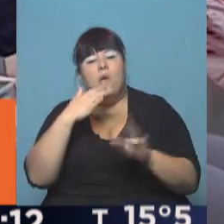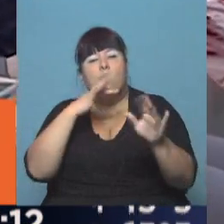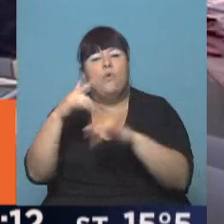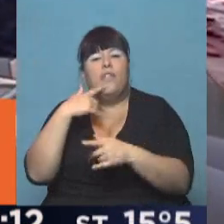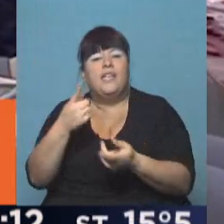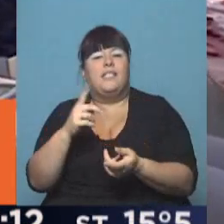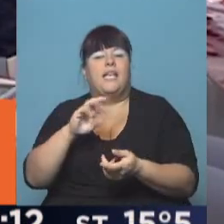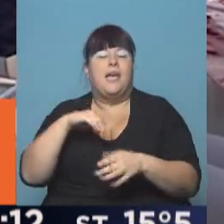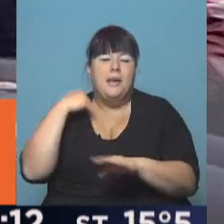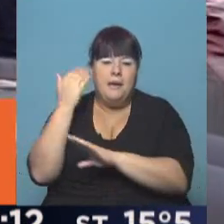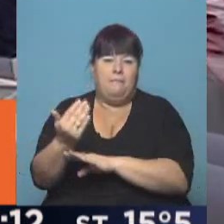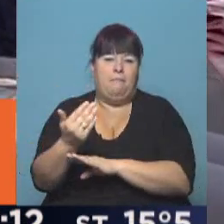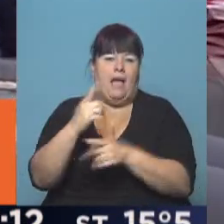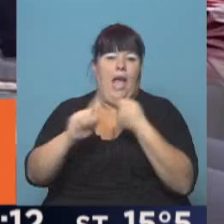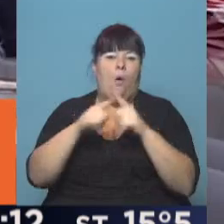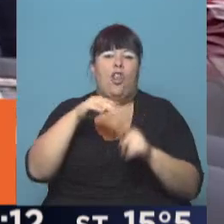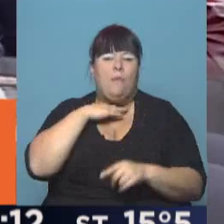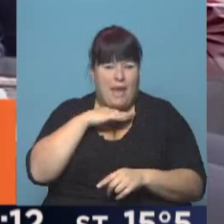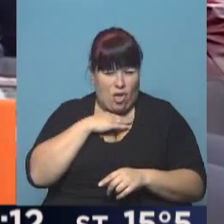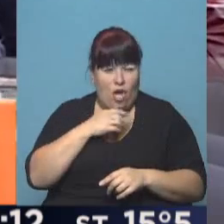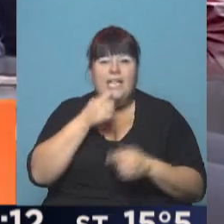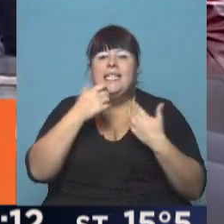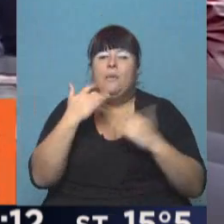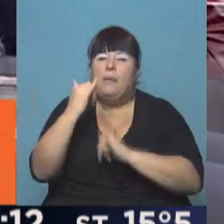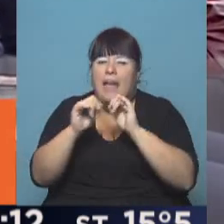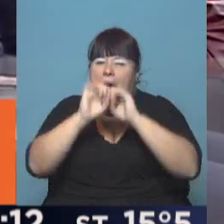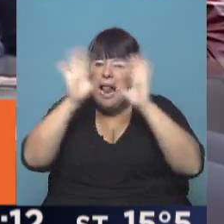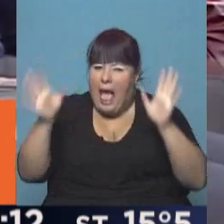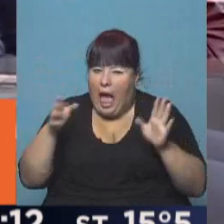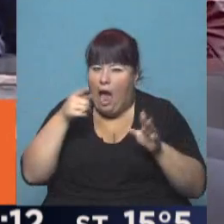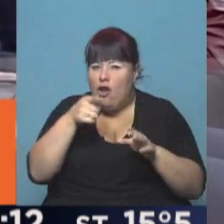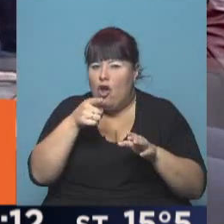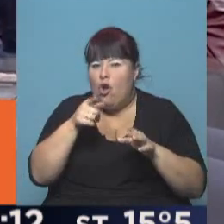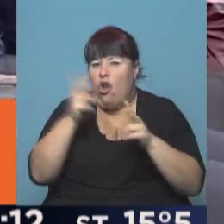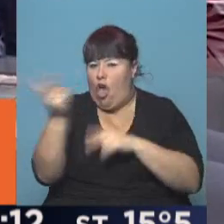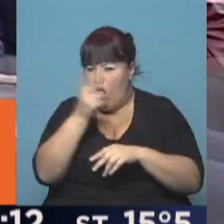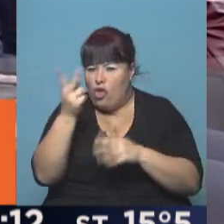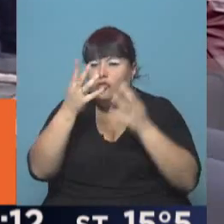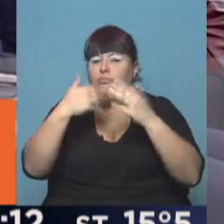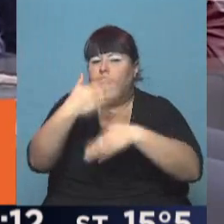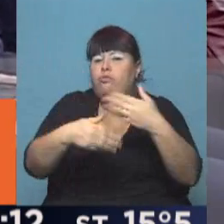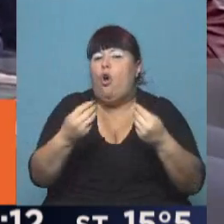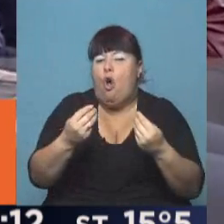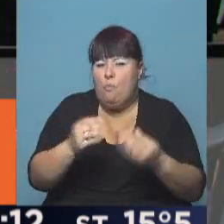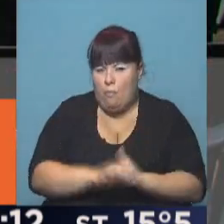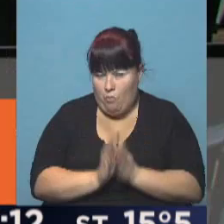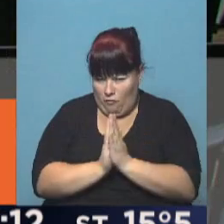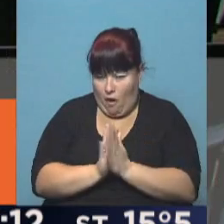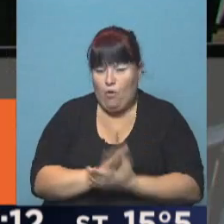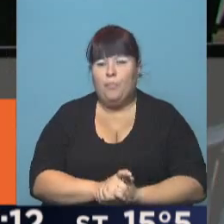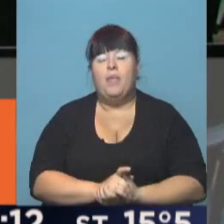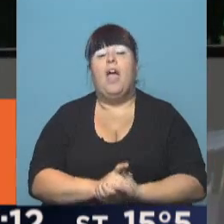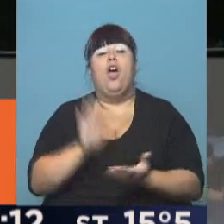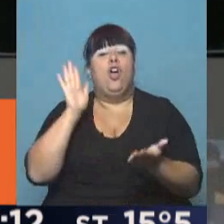de reforzar o profundizar el acuerdo con México. Si pudiera detallar un poco más ambos procesos, por favor.